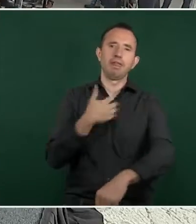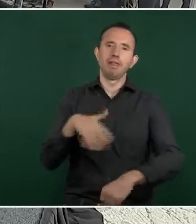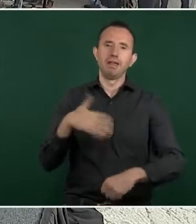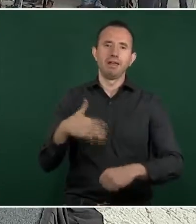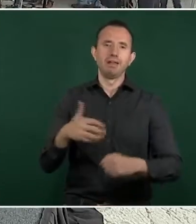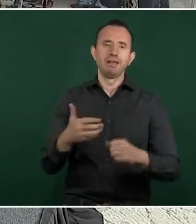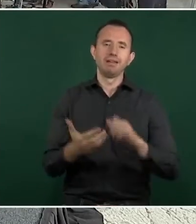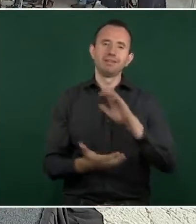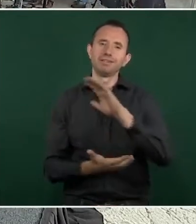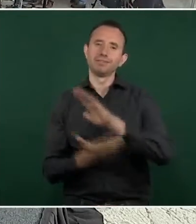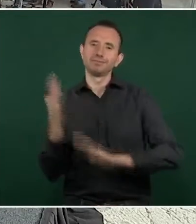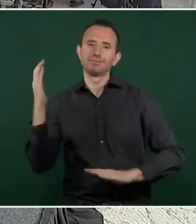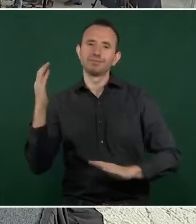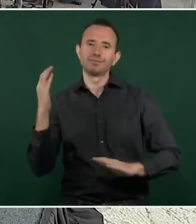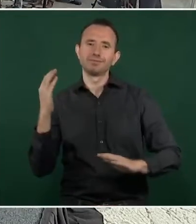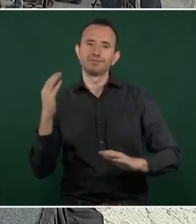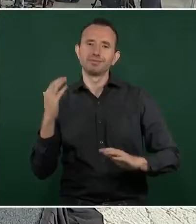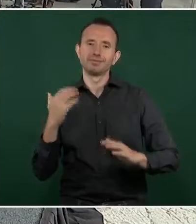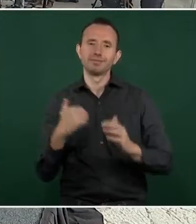aquí.